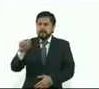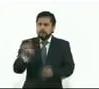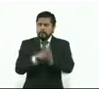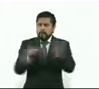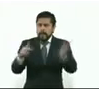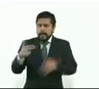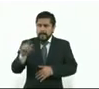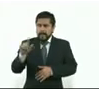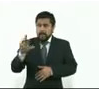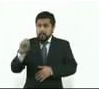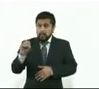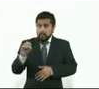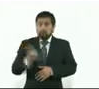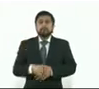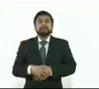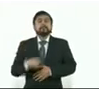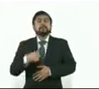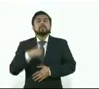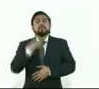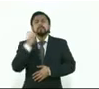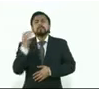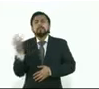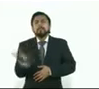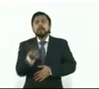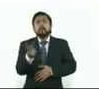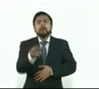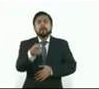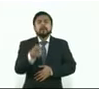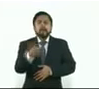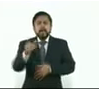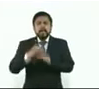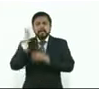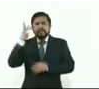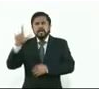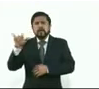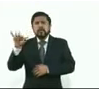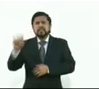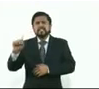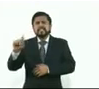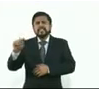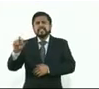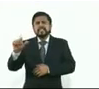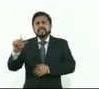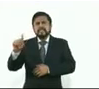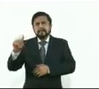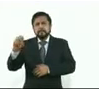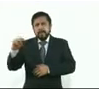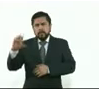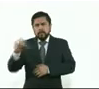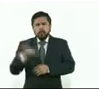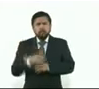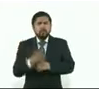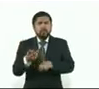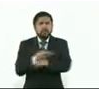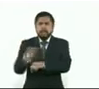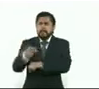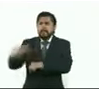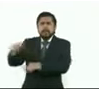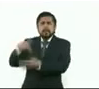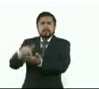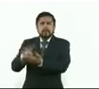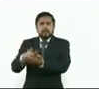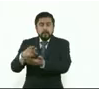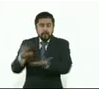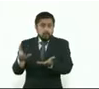Buenos días a todas y todos. Preguntarle, ¿qué detectaron en San Luis Tlaxcaltemalco y las zonas aledañas, los pueblos que comentaba, para instalar una